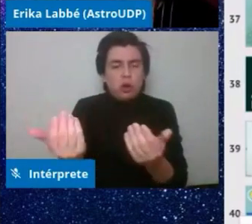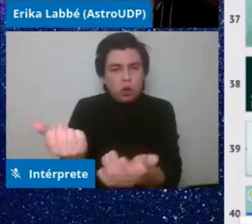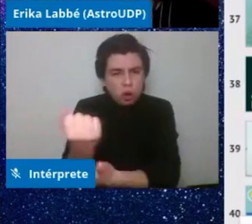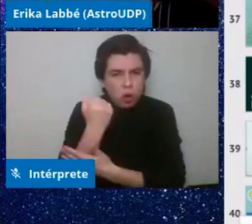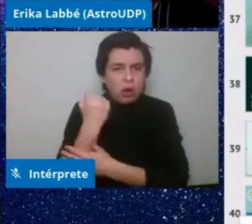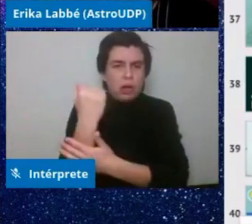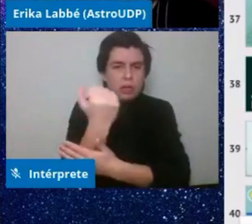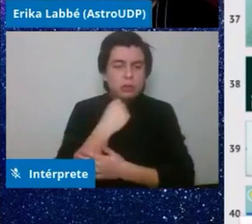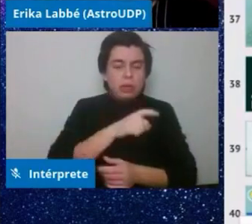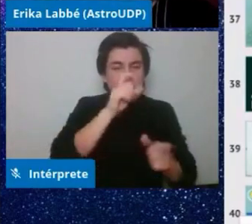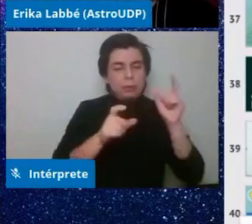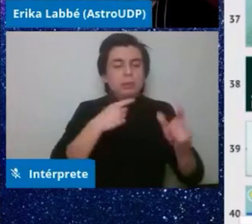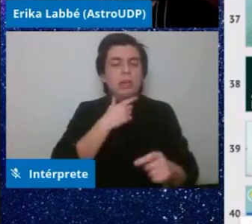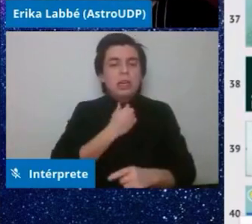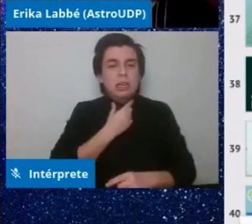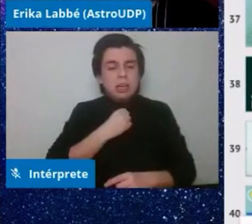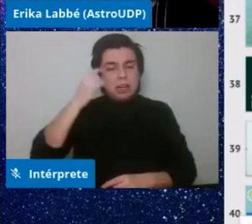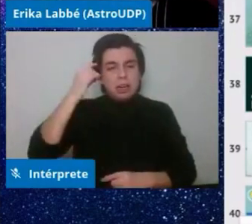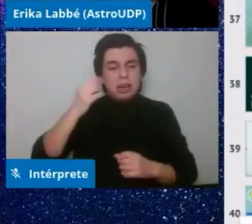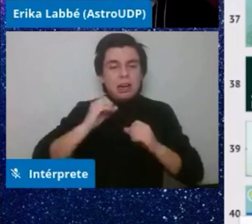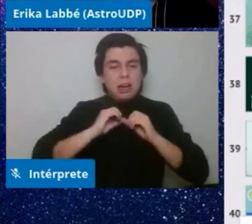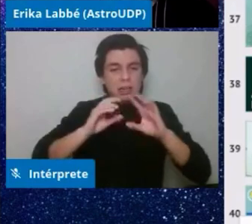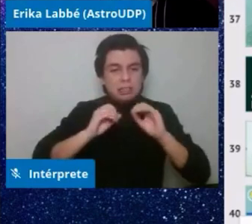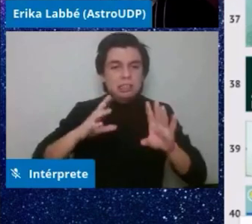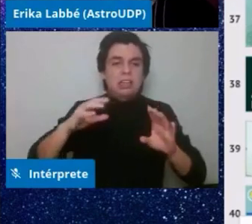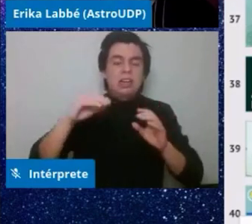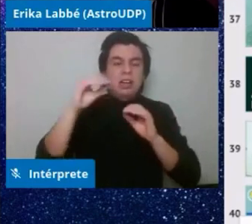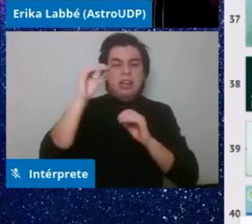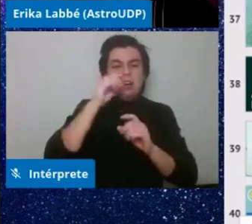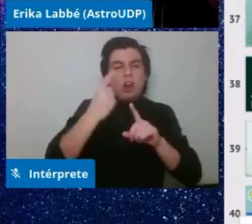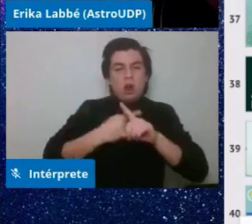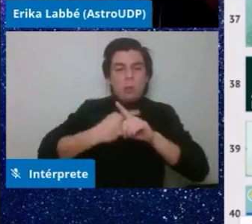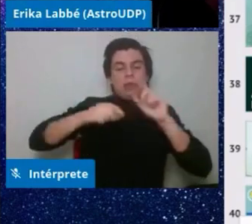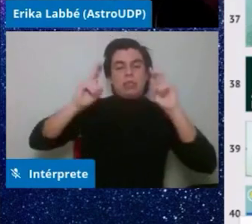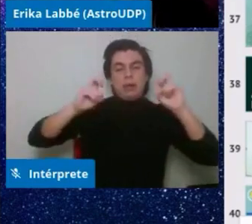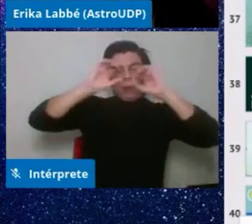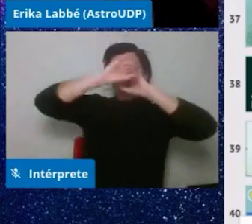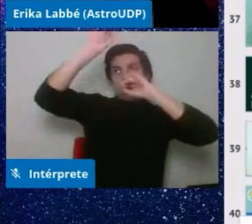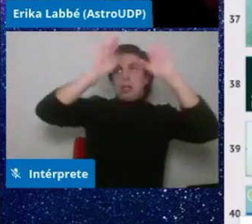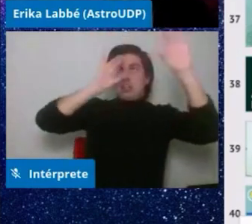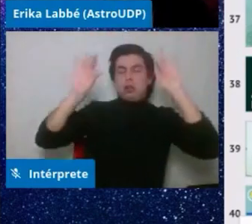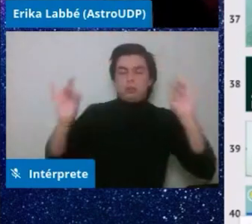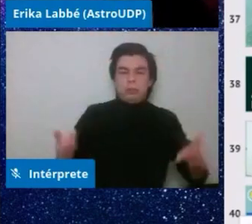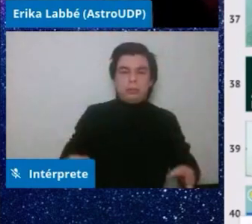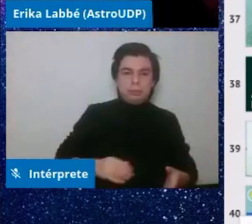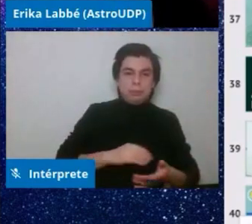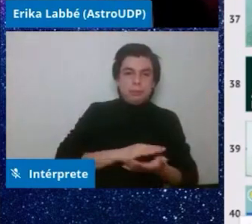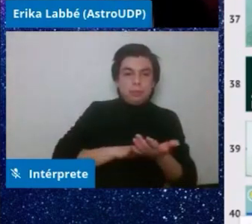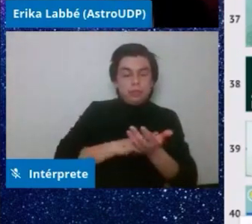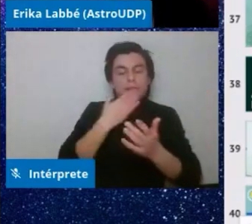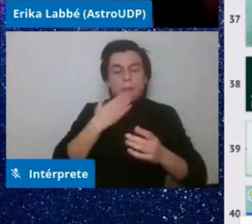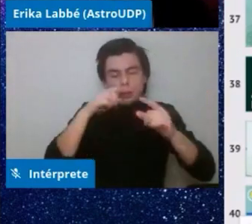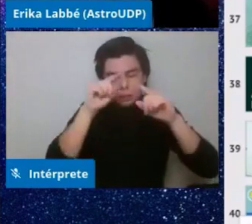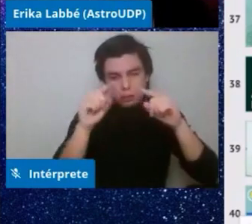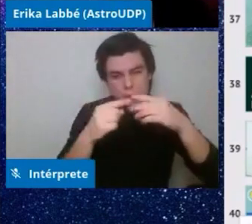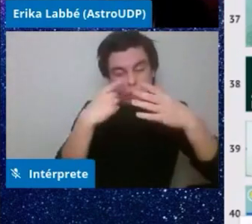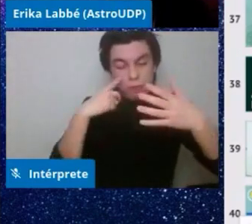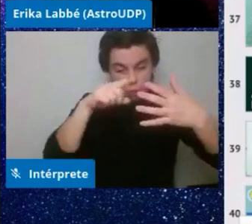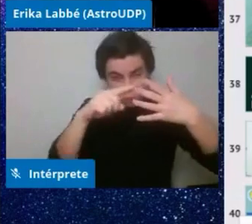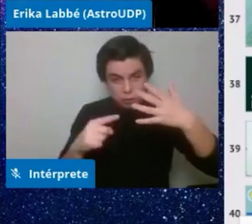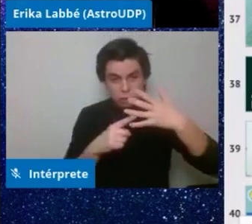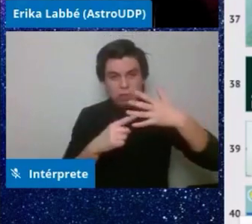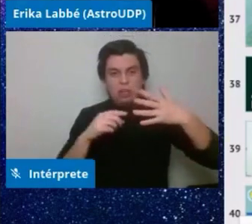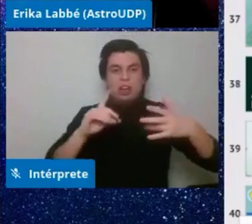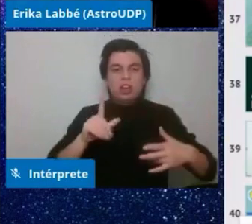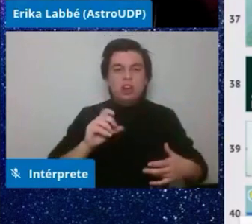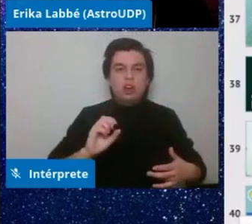astronomía. Es Pero bien... justamente, hablando de los niños, uno de los comentarios Uh-huh, que era de Lorena,